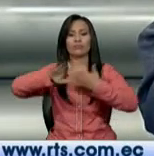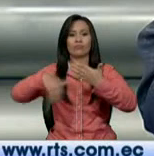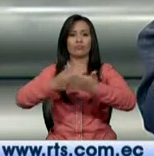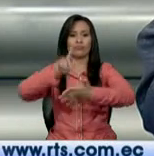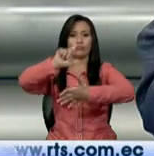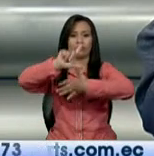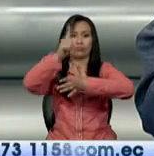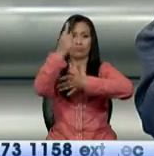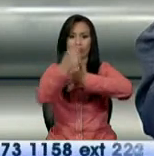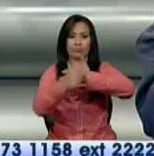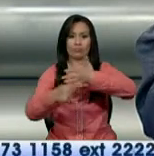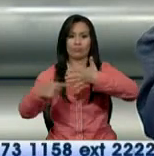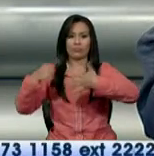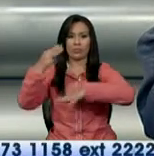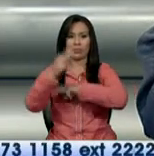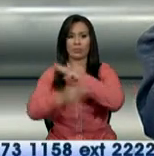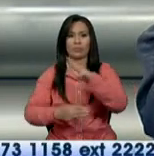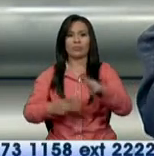y el mundo.